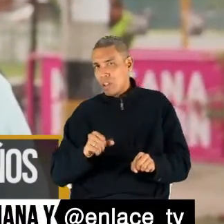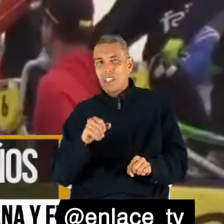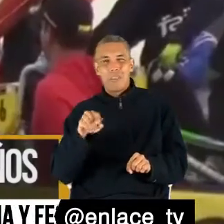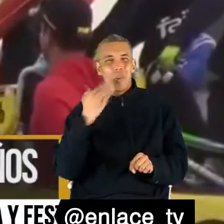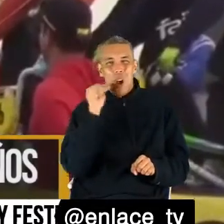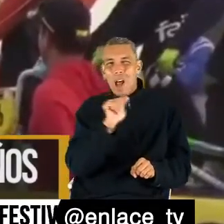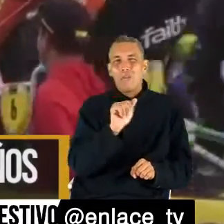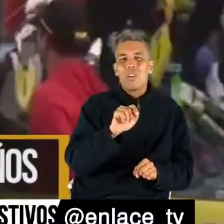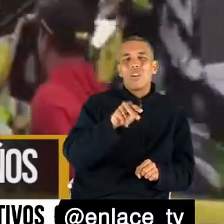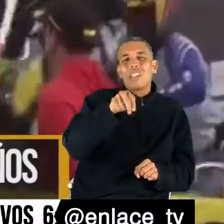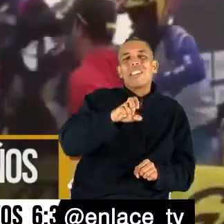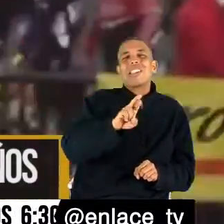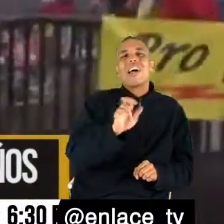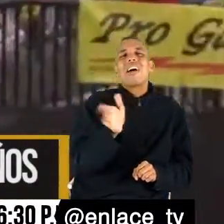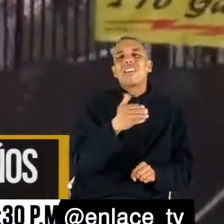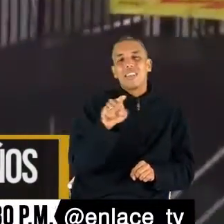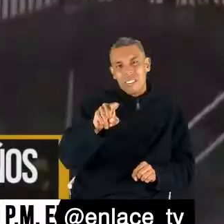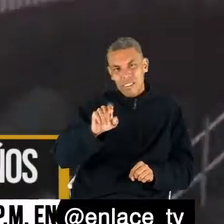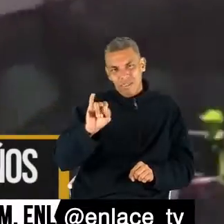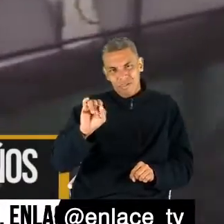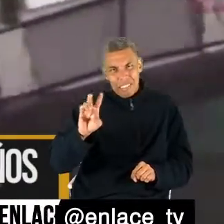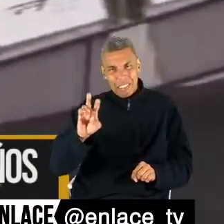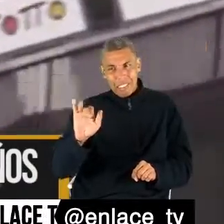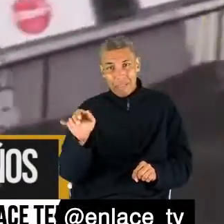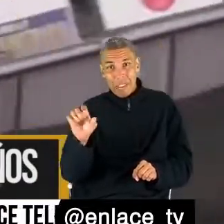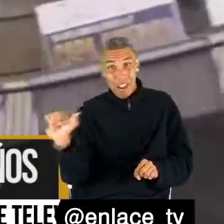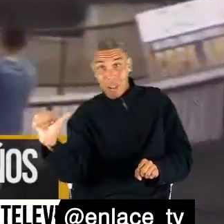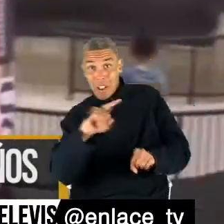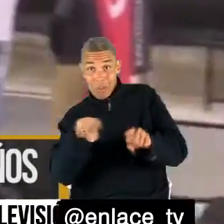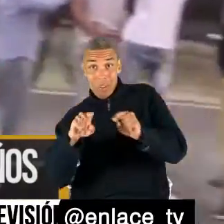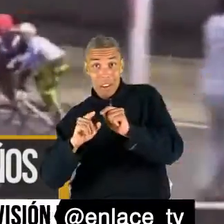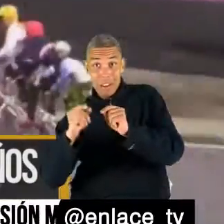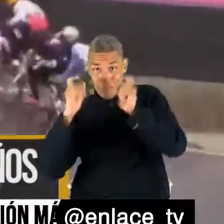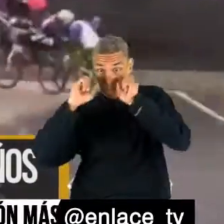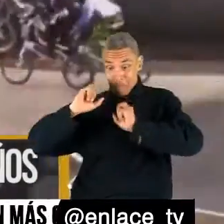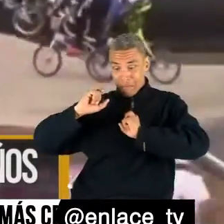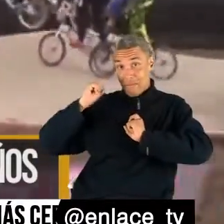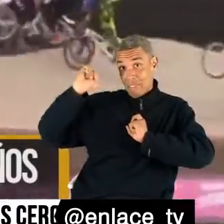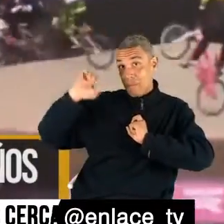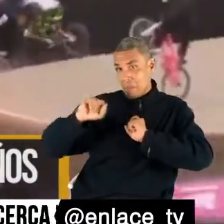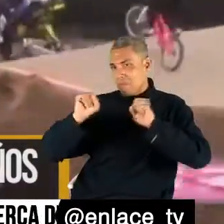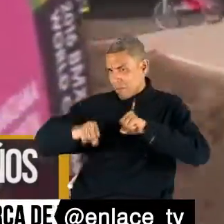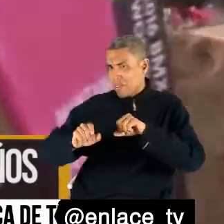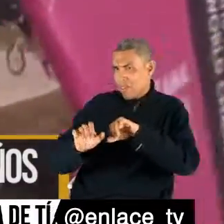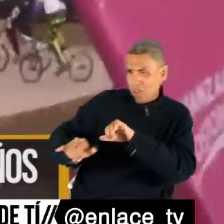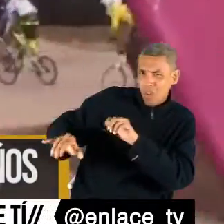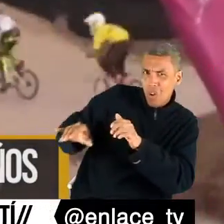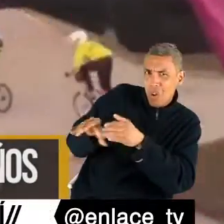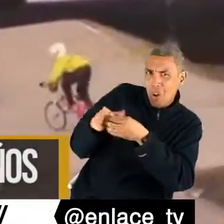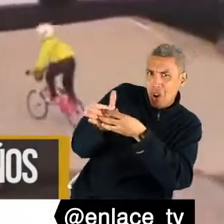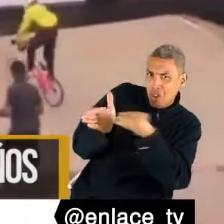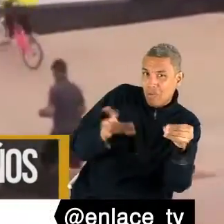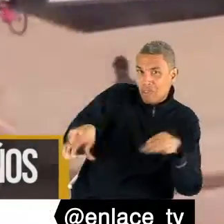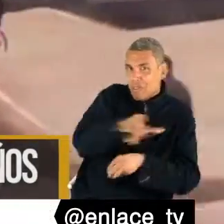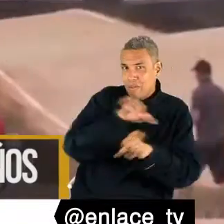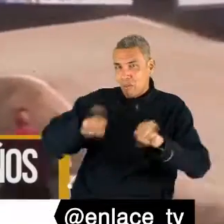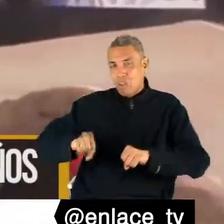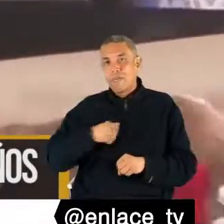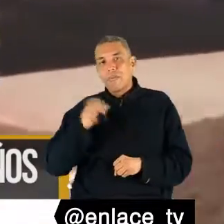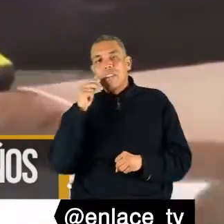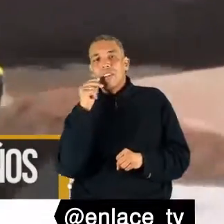como lo logró Sarita. Una de las semifinales logradas fue protagonizada por Santiago Nieves, quien finalizó en la